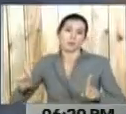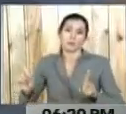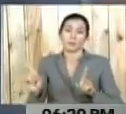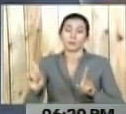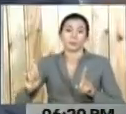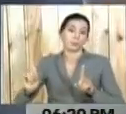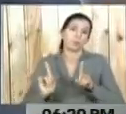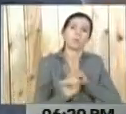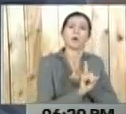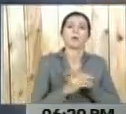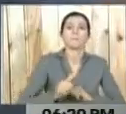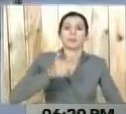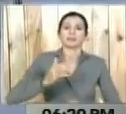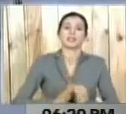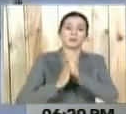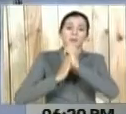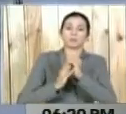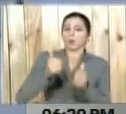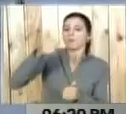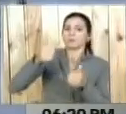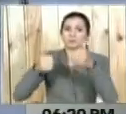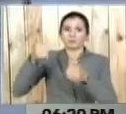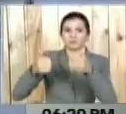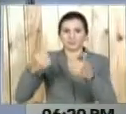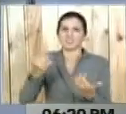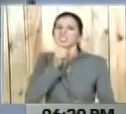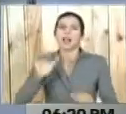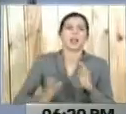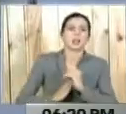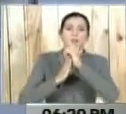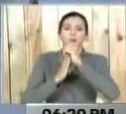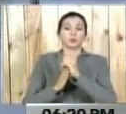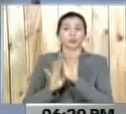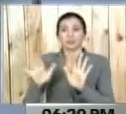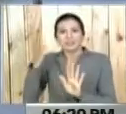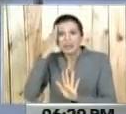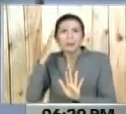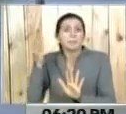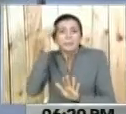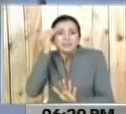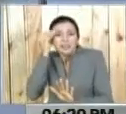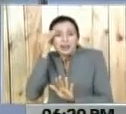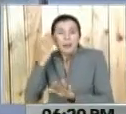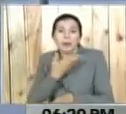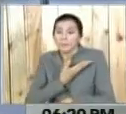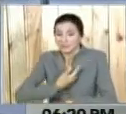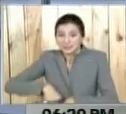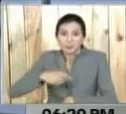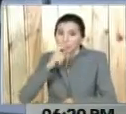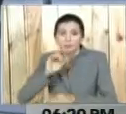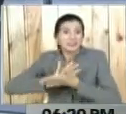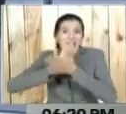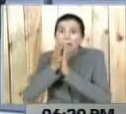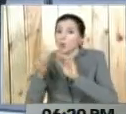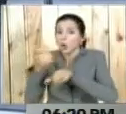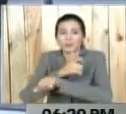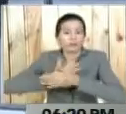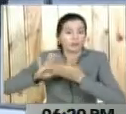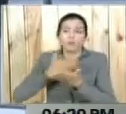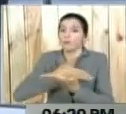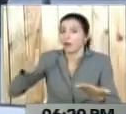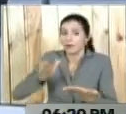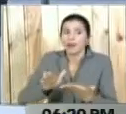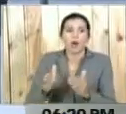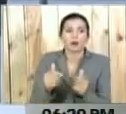sea presidente, porque ellos ya como que sacan la cuenta de que Nicolás Maduro ya no va a ser más presidente, que ya Nicolás Maduro está fuera y